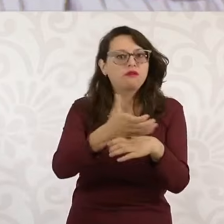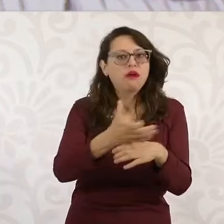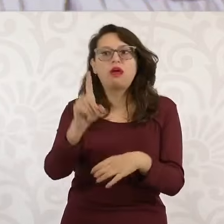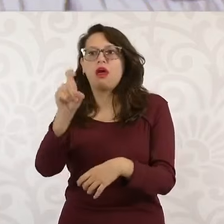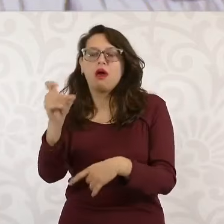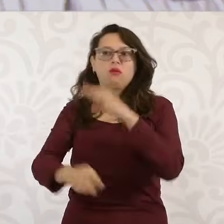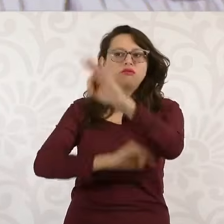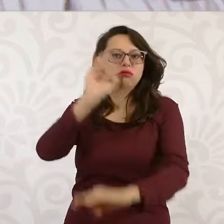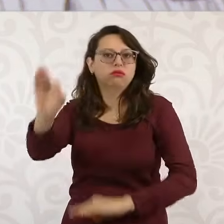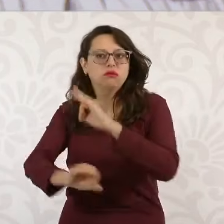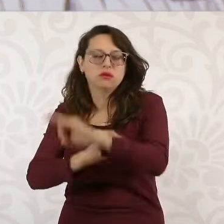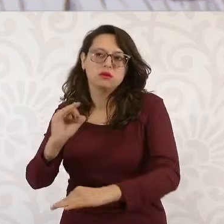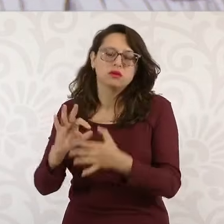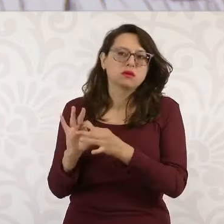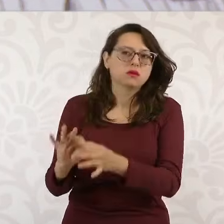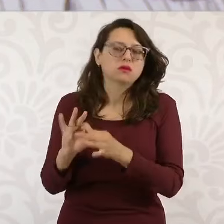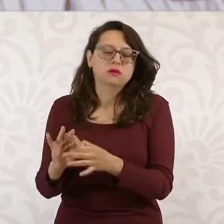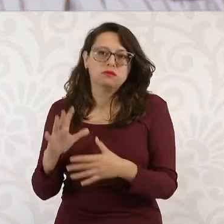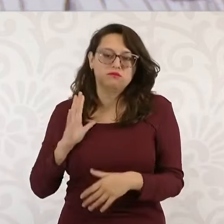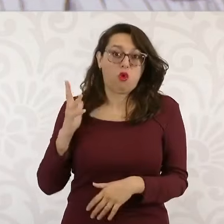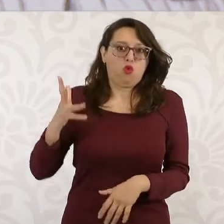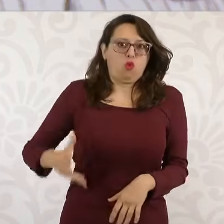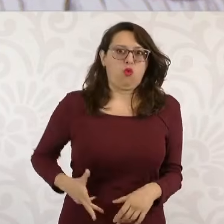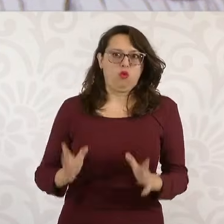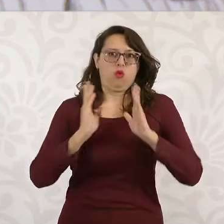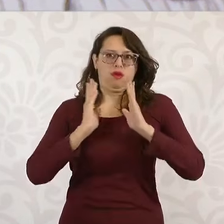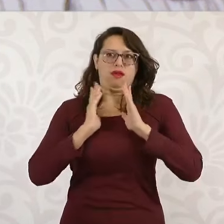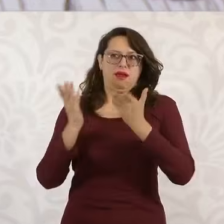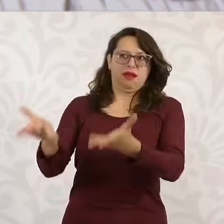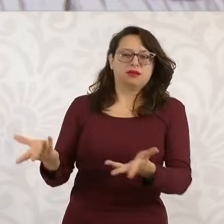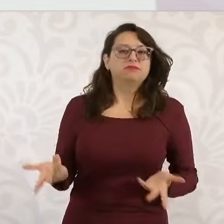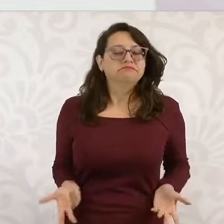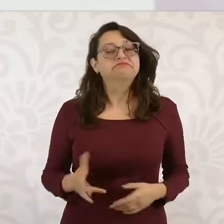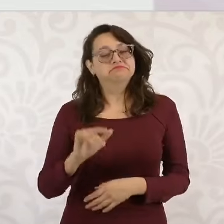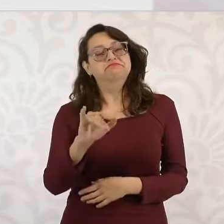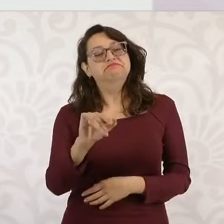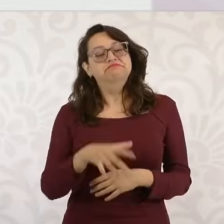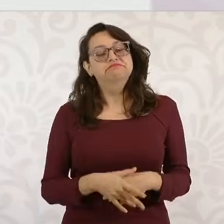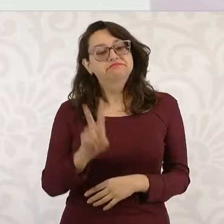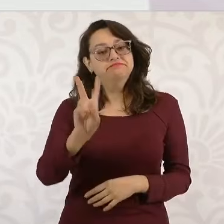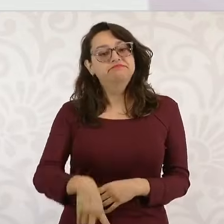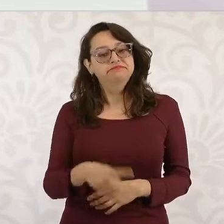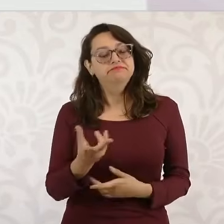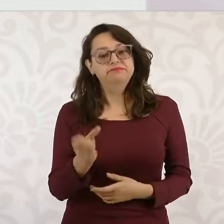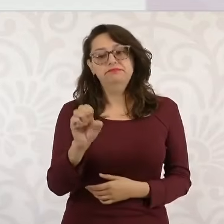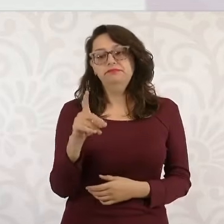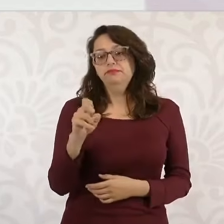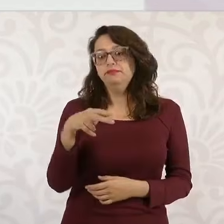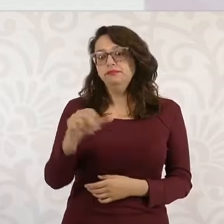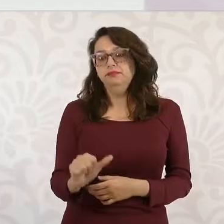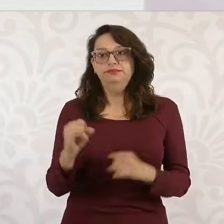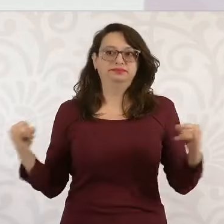pues, obviamente eso da mucho orgullo y pues es una gran institución la Defensa Nacional. Y la